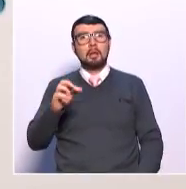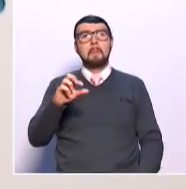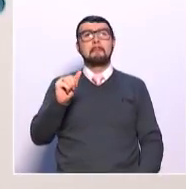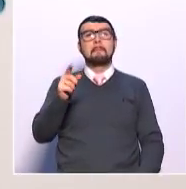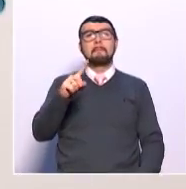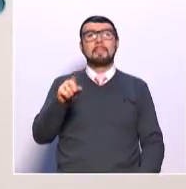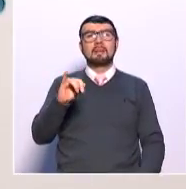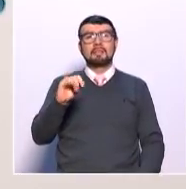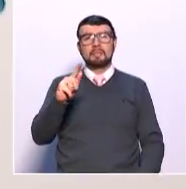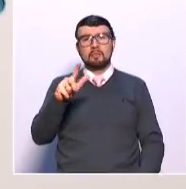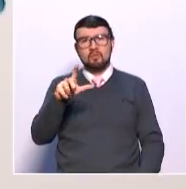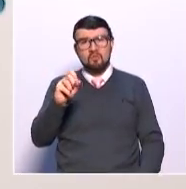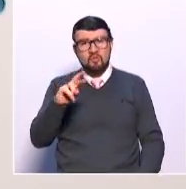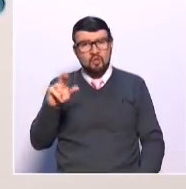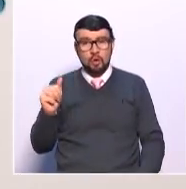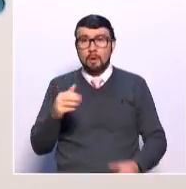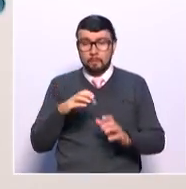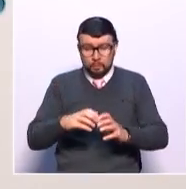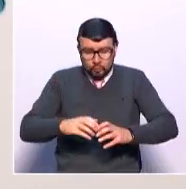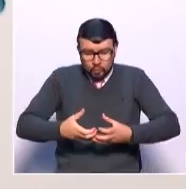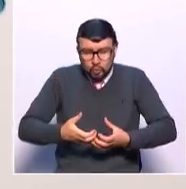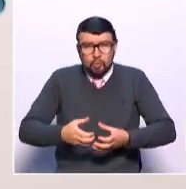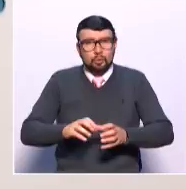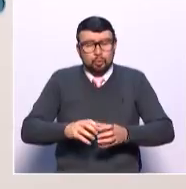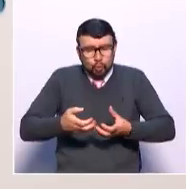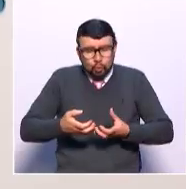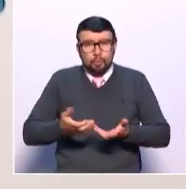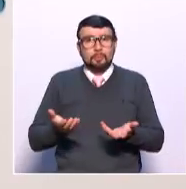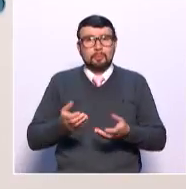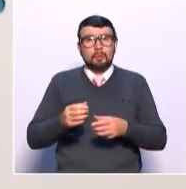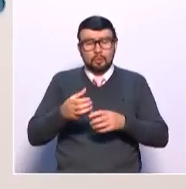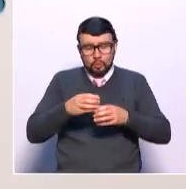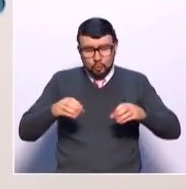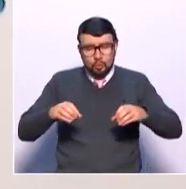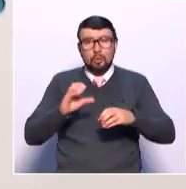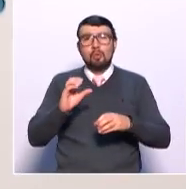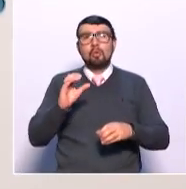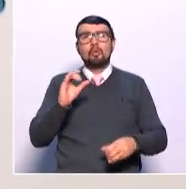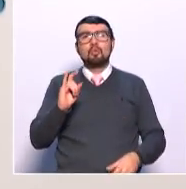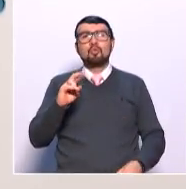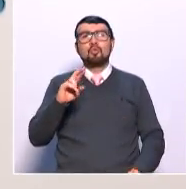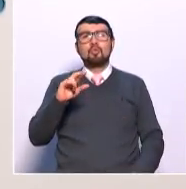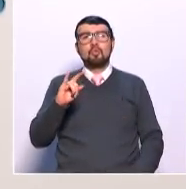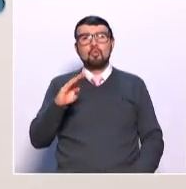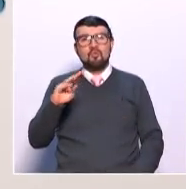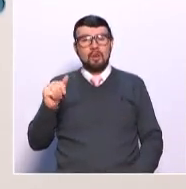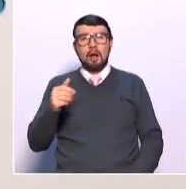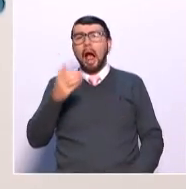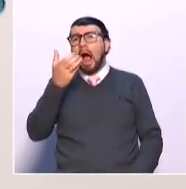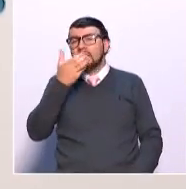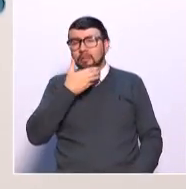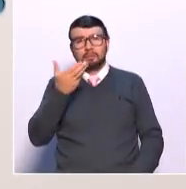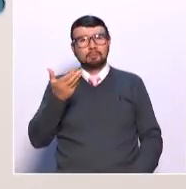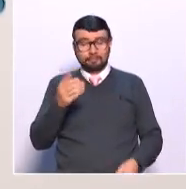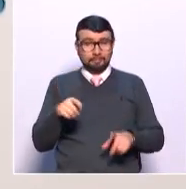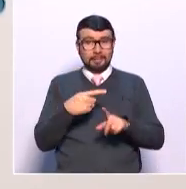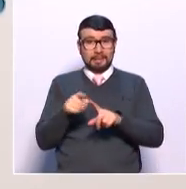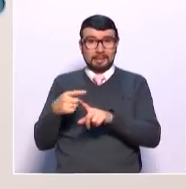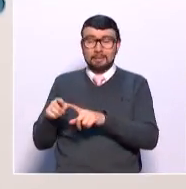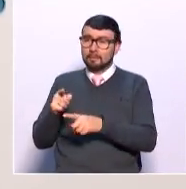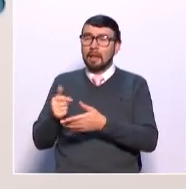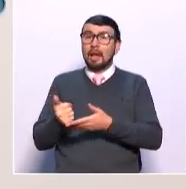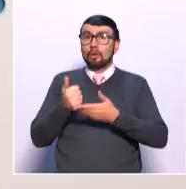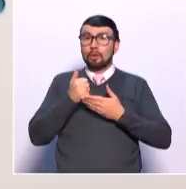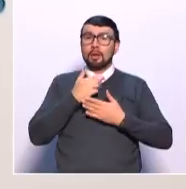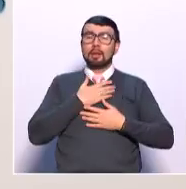flora se obtienen de la granadilla de la curva de la manzana que son familias de paz y flores que relajan muchísimo